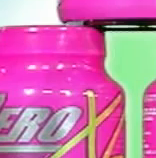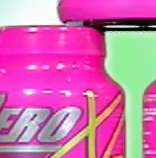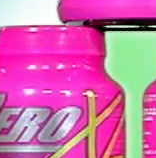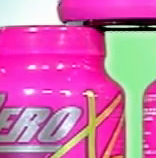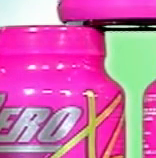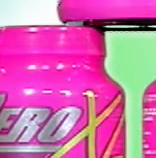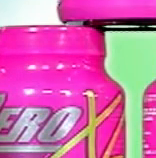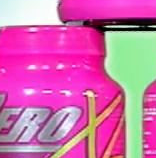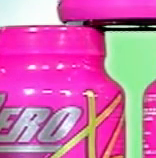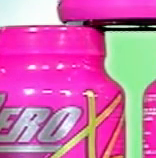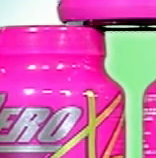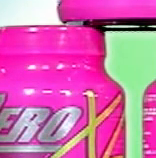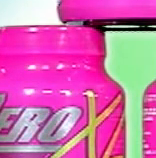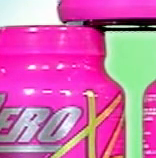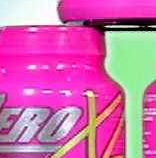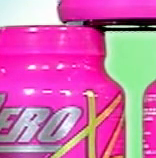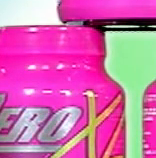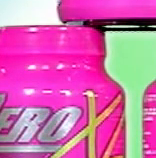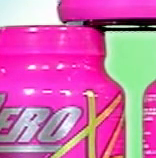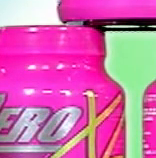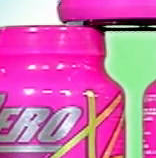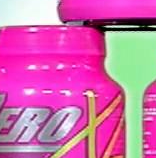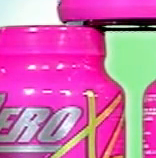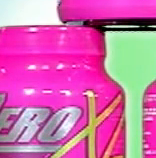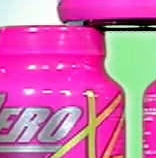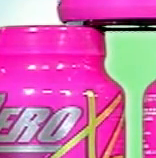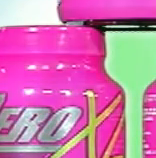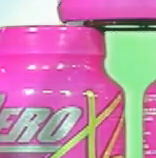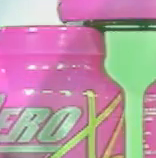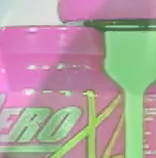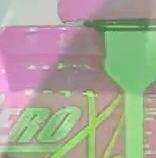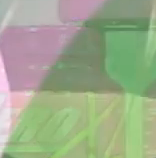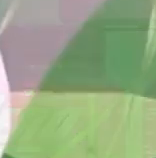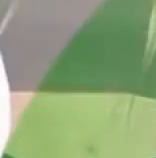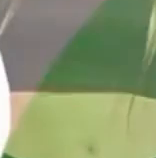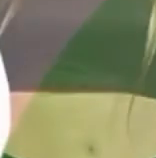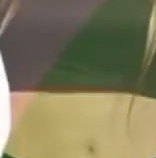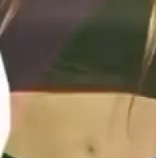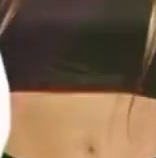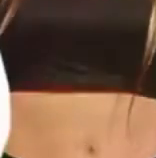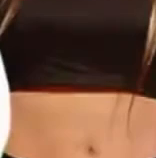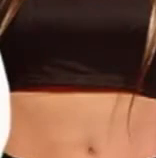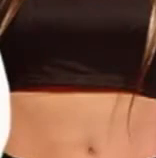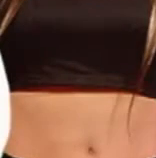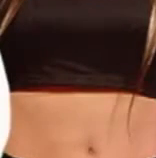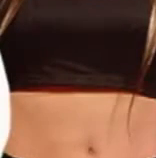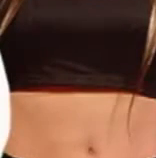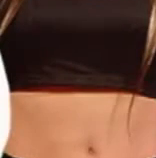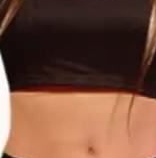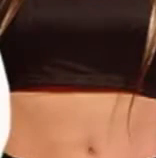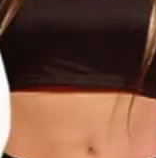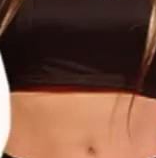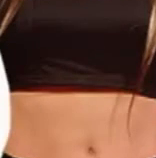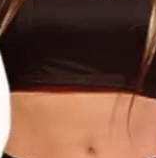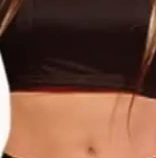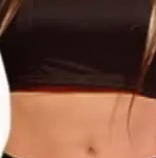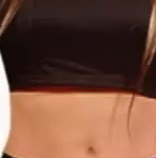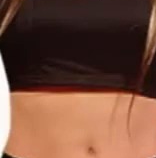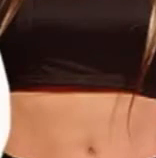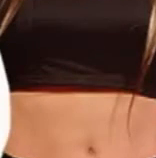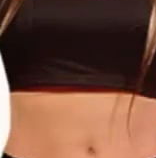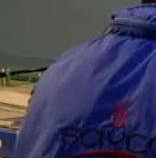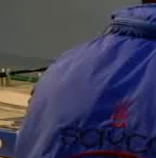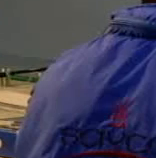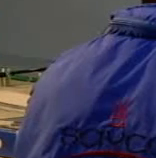pasar hambre. Anímate a bajar esos kilitos de más. Lo consigues en la tienda naturista Medinat y en tiendas naturistas autorizadas. No esperes